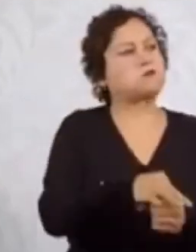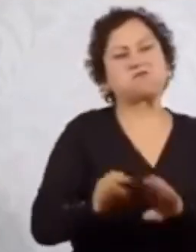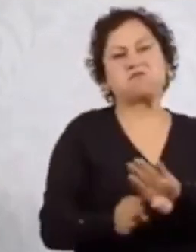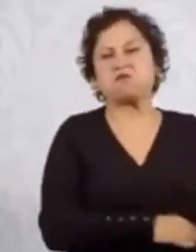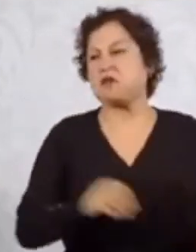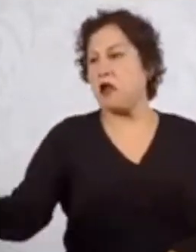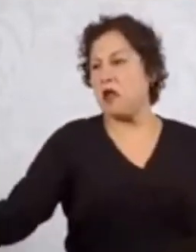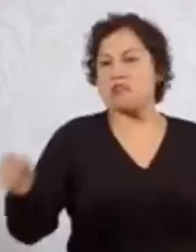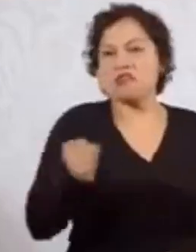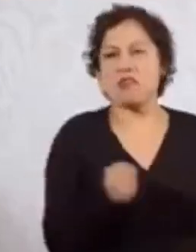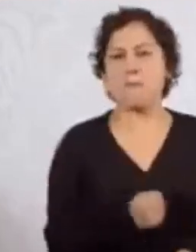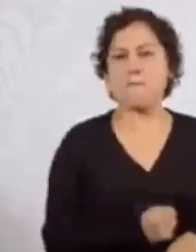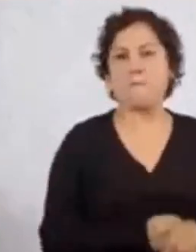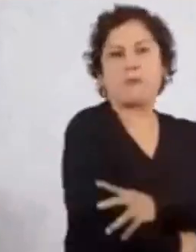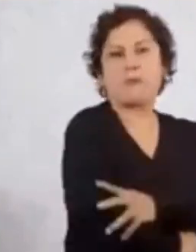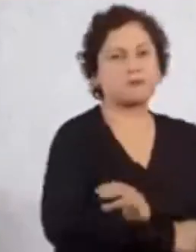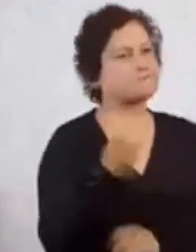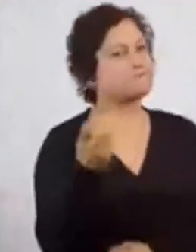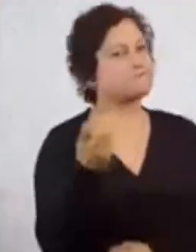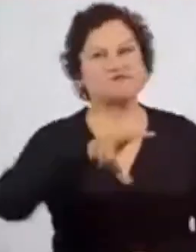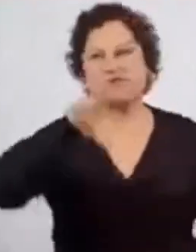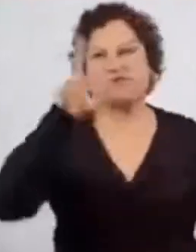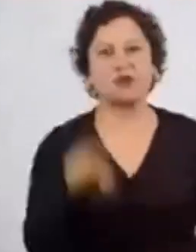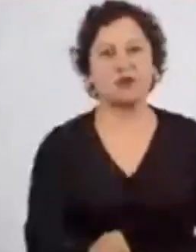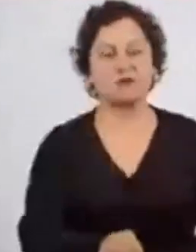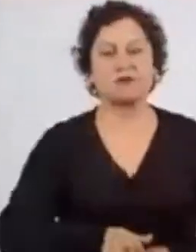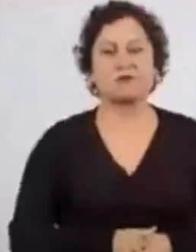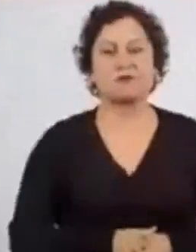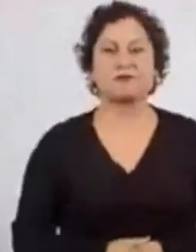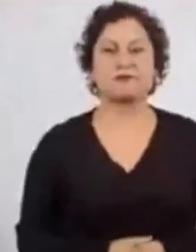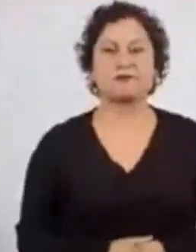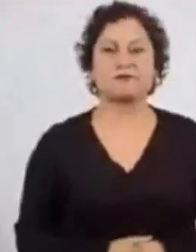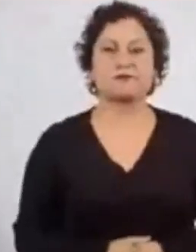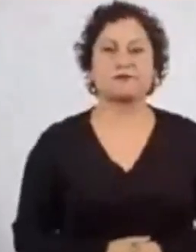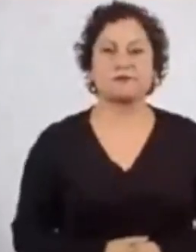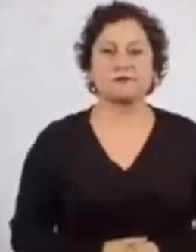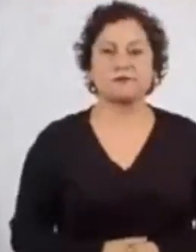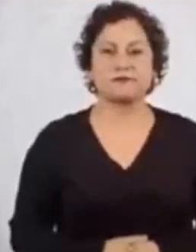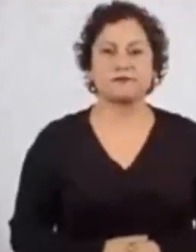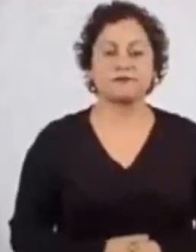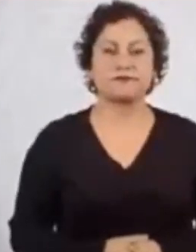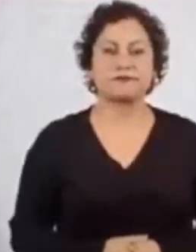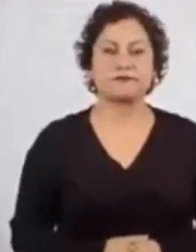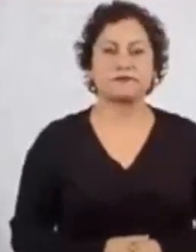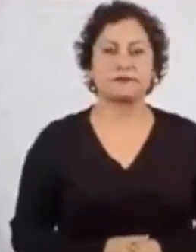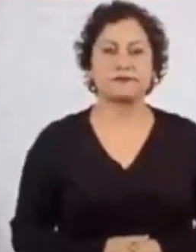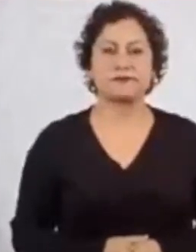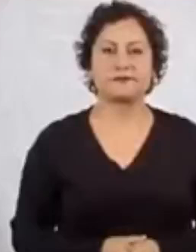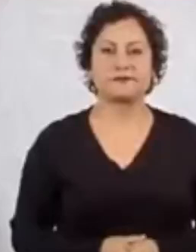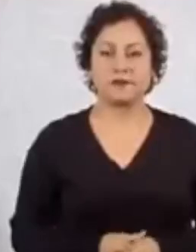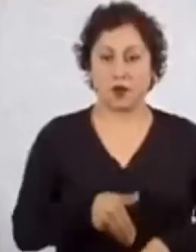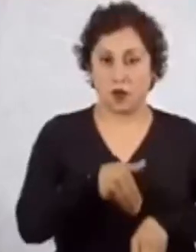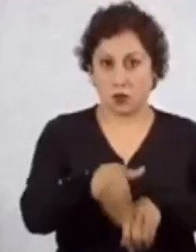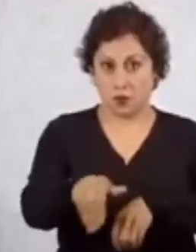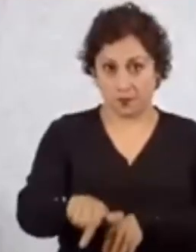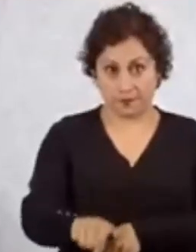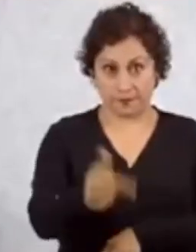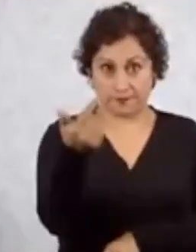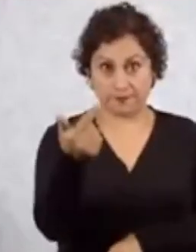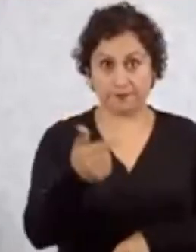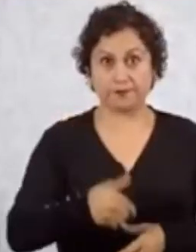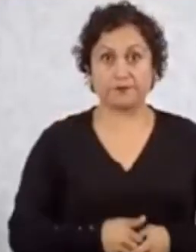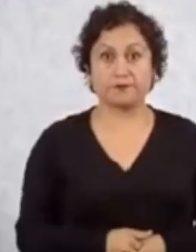muy trabajadora y sobre todo tiene bastante, pero bastante idea de lo que es la lucha contra el